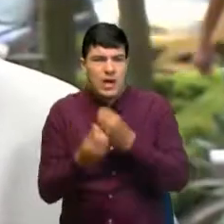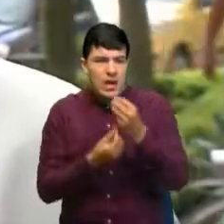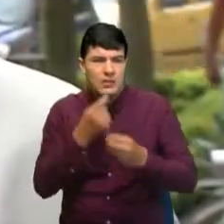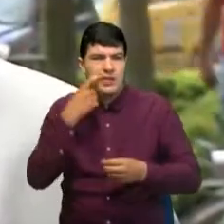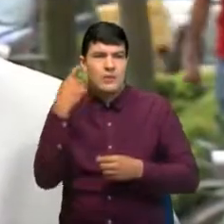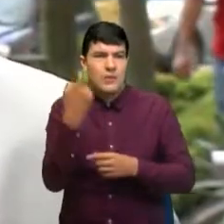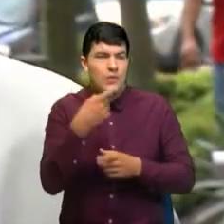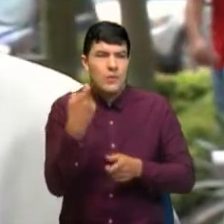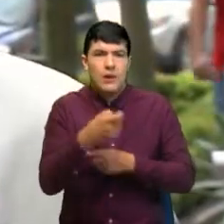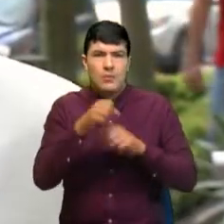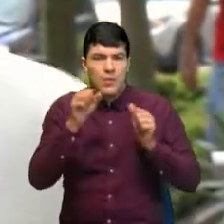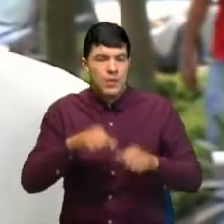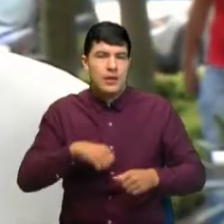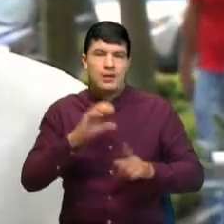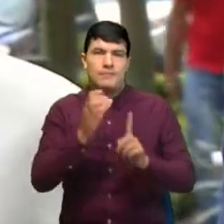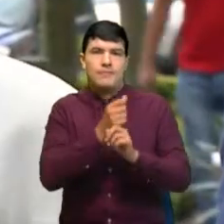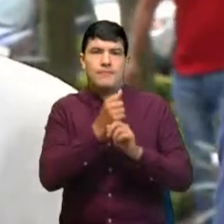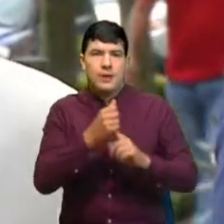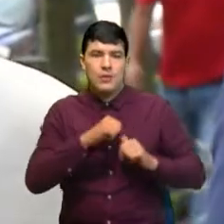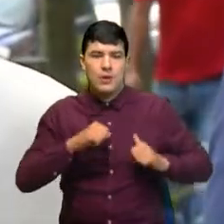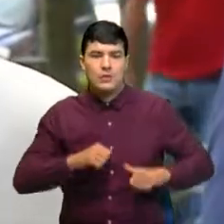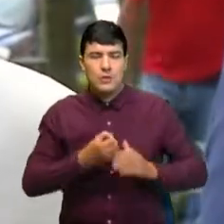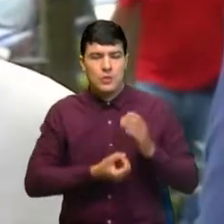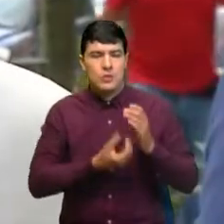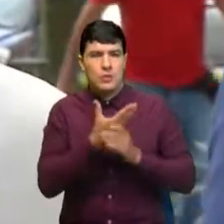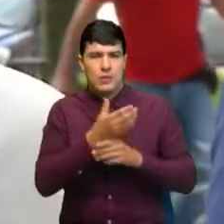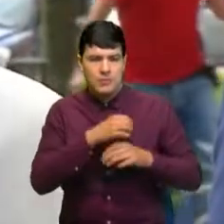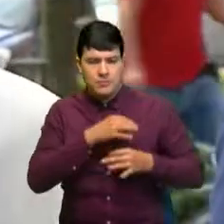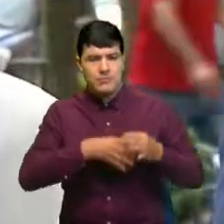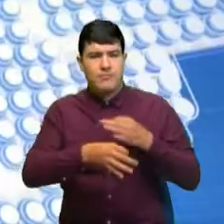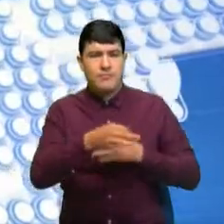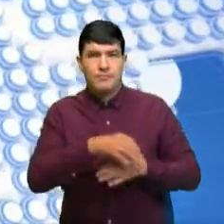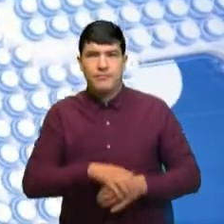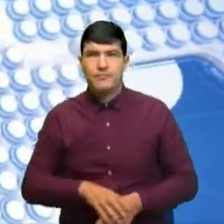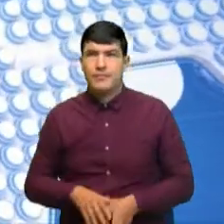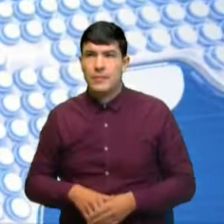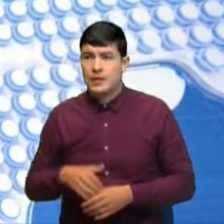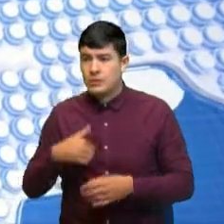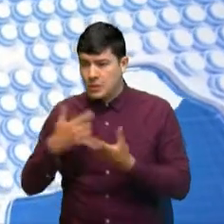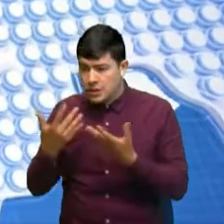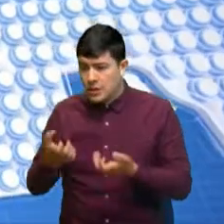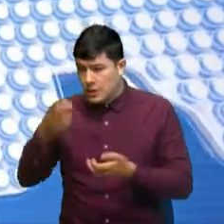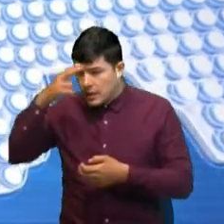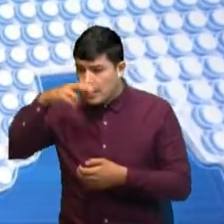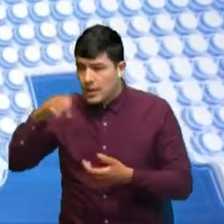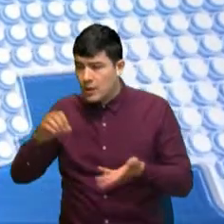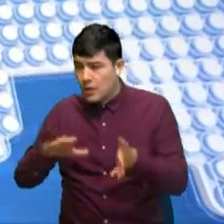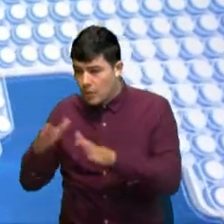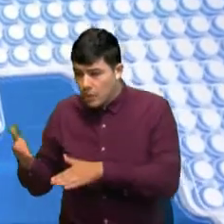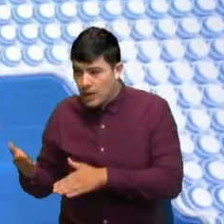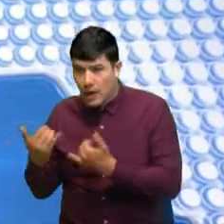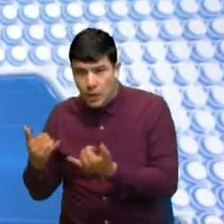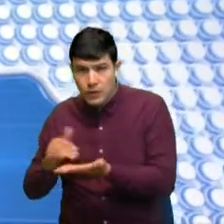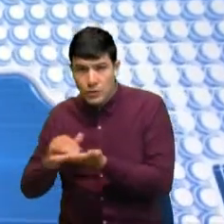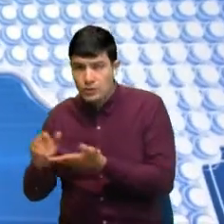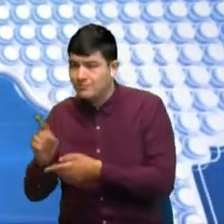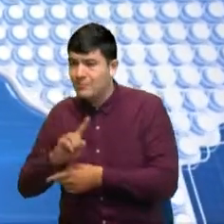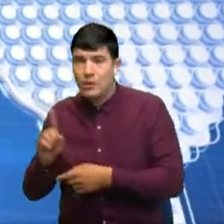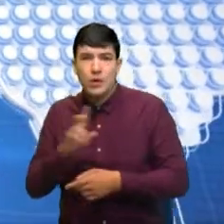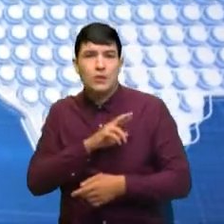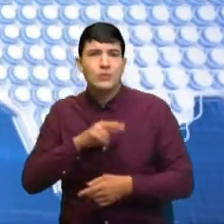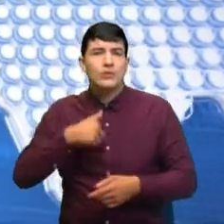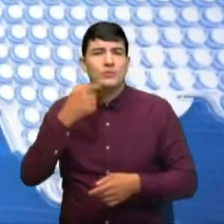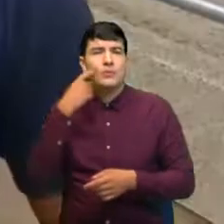no quiero que mi hijo muera y habiendo algo que hacer. Pidiéndole a las personas colaboración para ver si